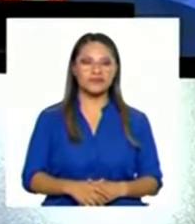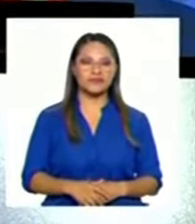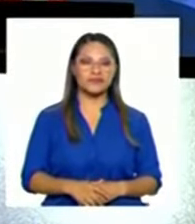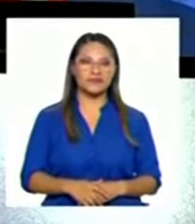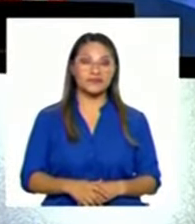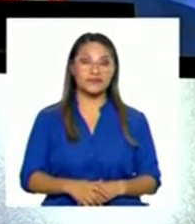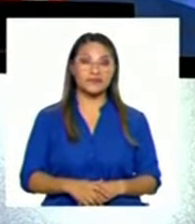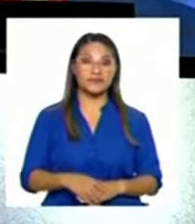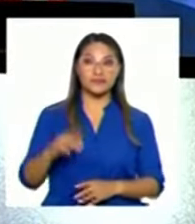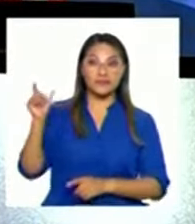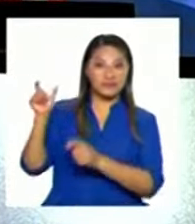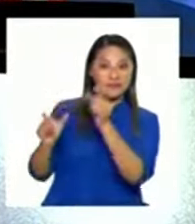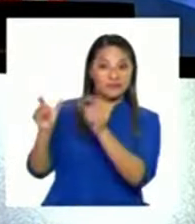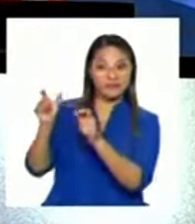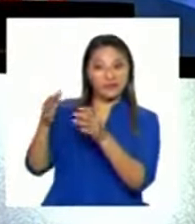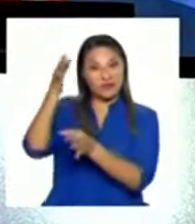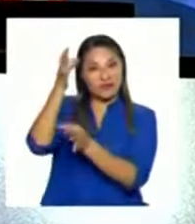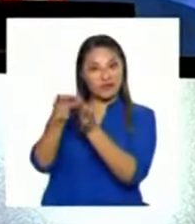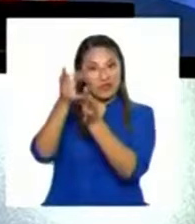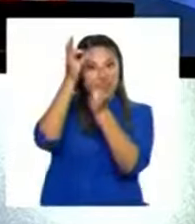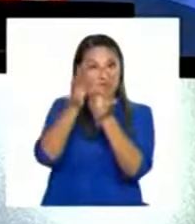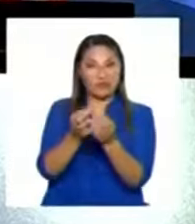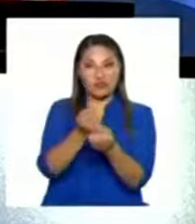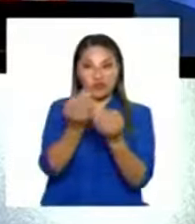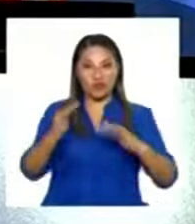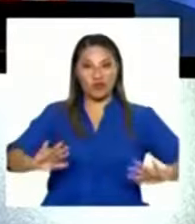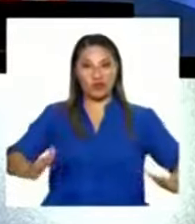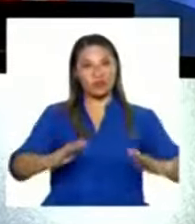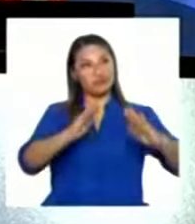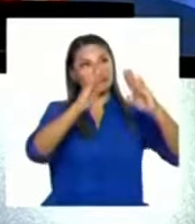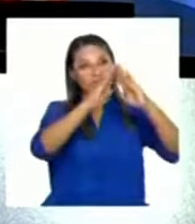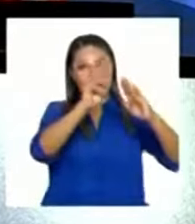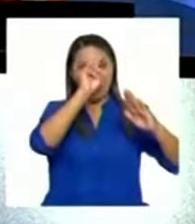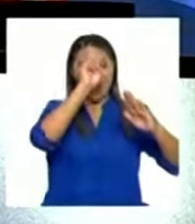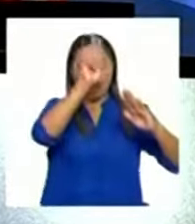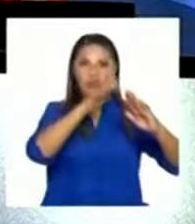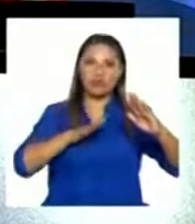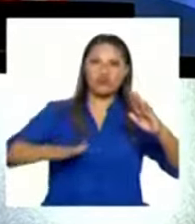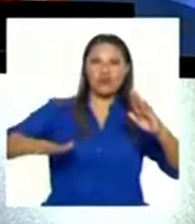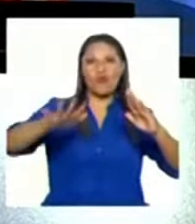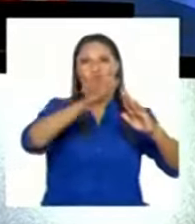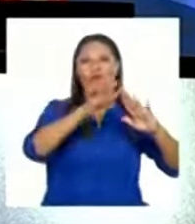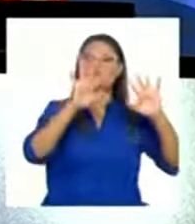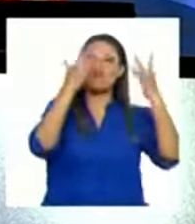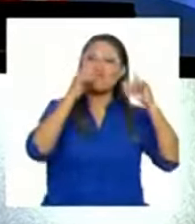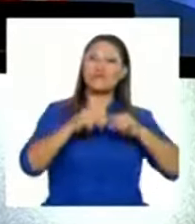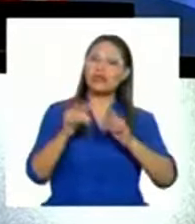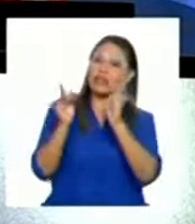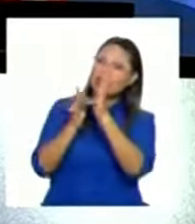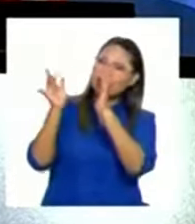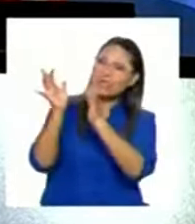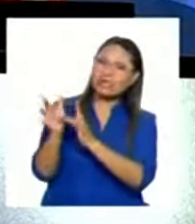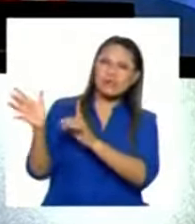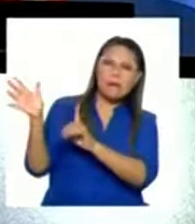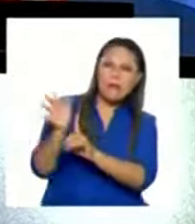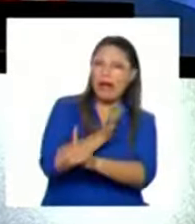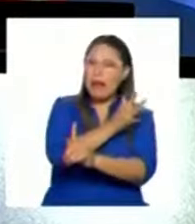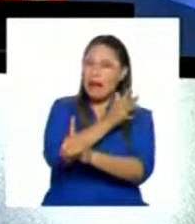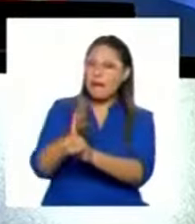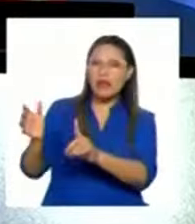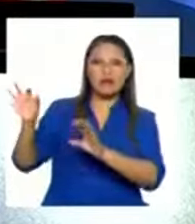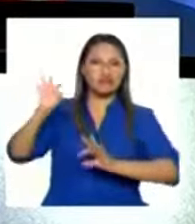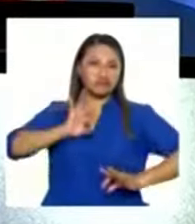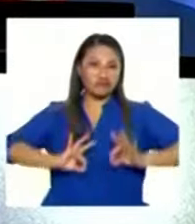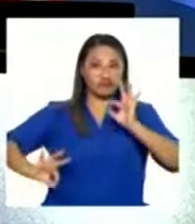8:32, feligreses y vecinos del Cerro El Pino, en La Victoria, presenciaron la recreación de la Pasión de Jesús. Así es, una actuación que no